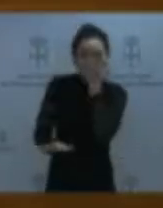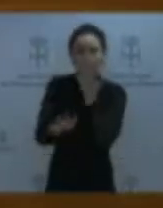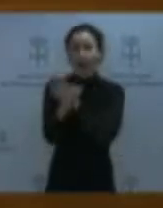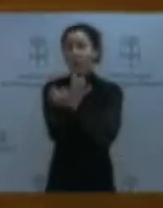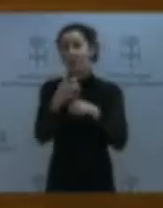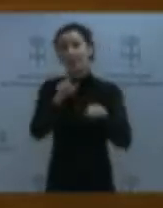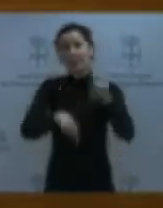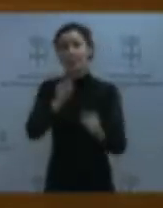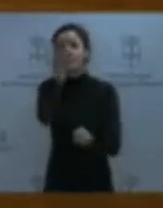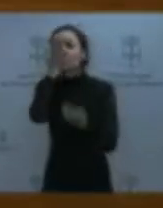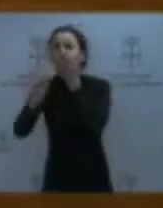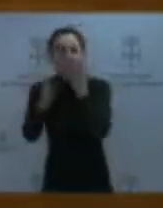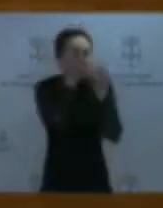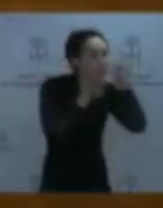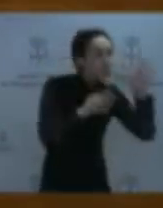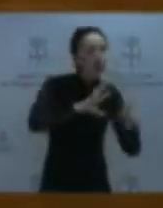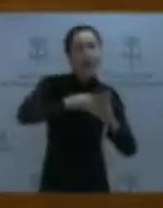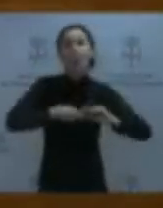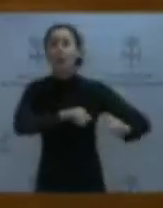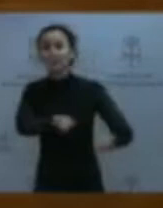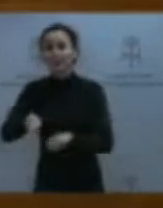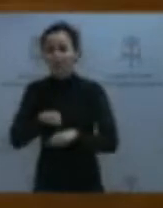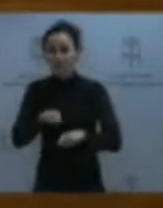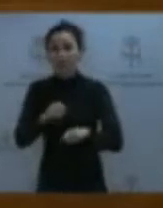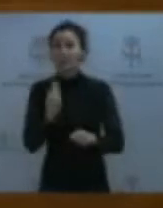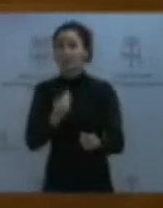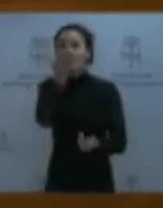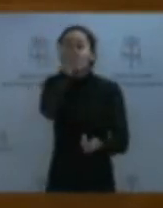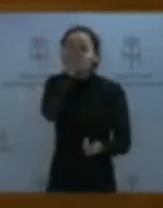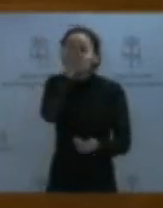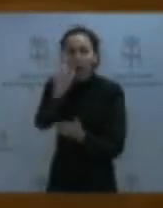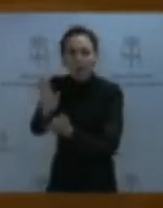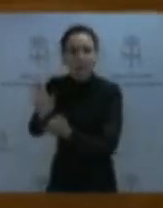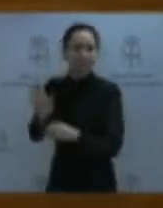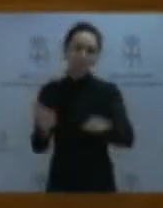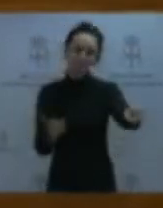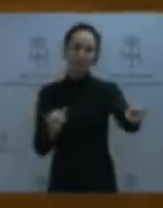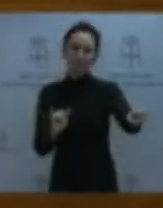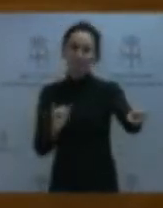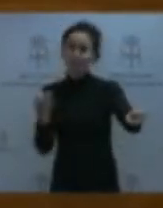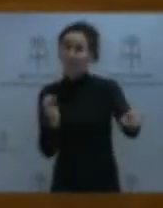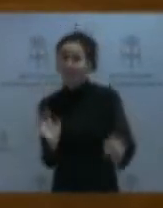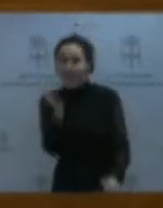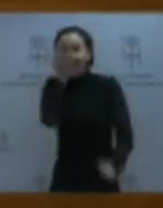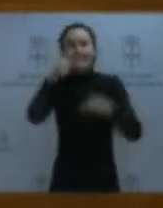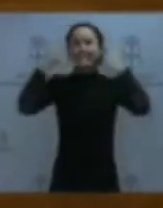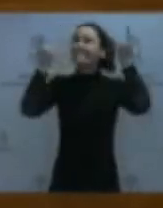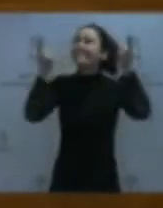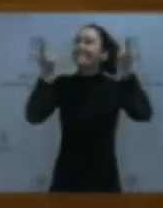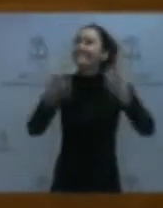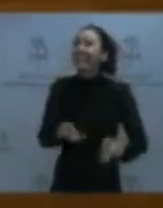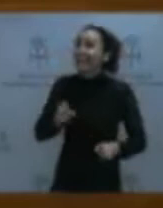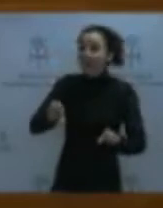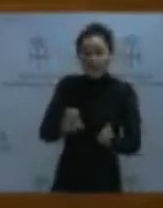para adaptarnos. Esa misma máscara, en este caso institucional, es la que ustedes se tienen que poner cada vez que sonríen cuando entregan las medallas